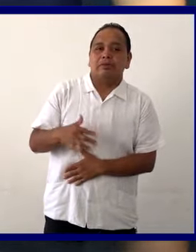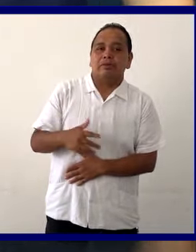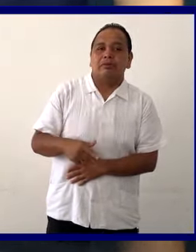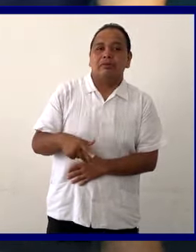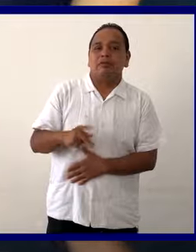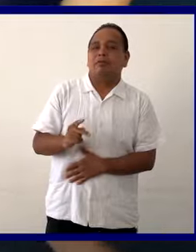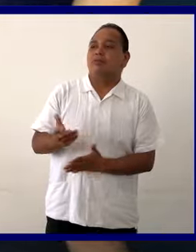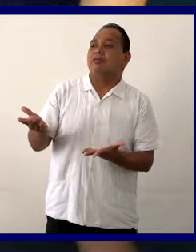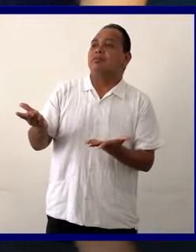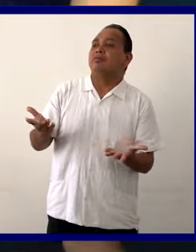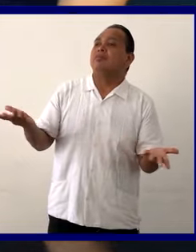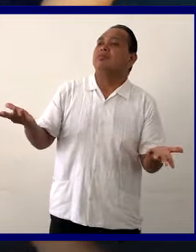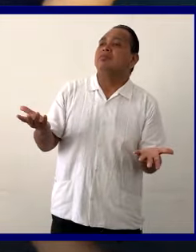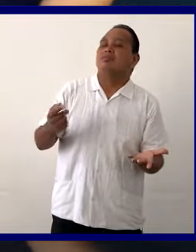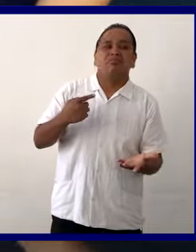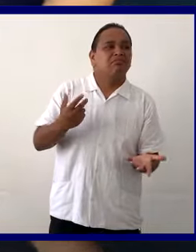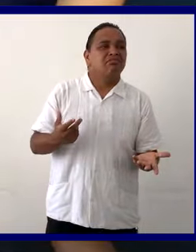¿Ya preparaste la sopa?